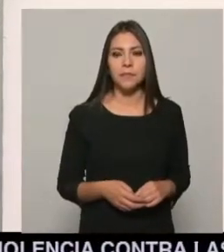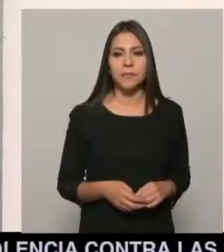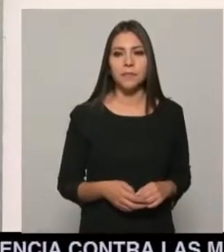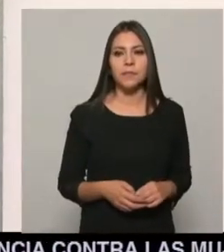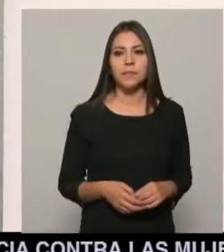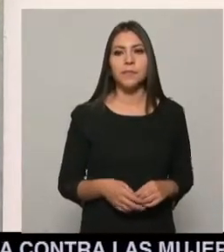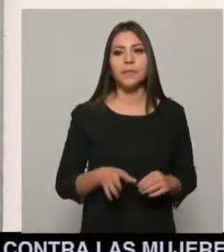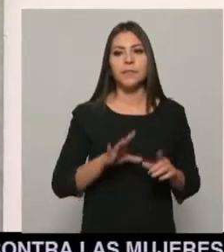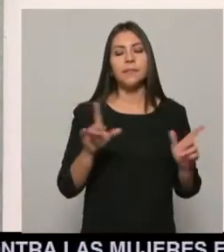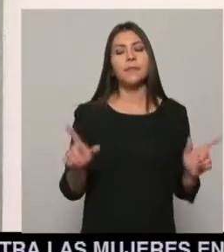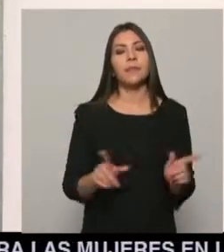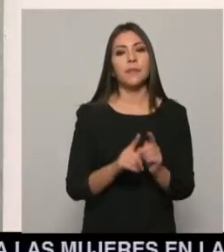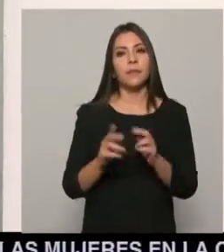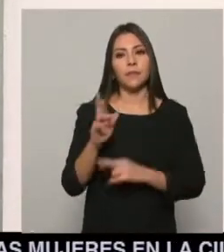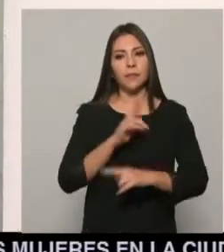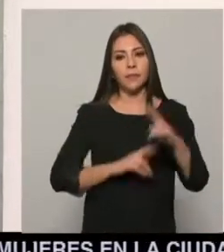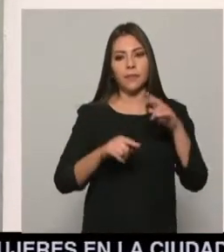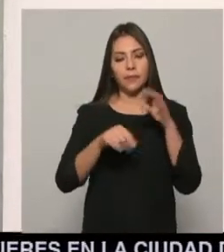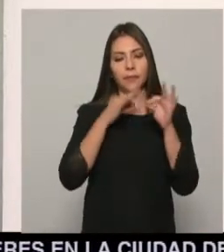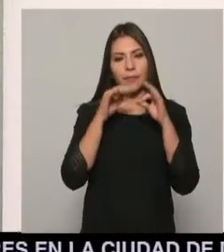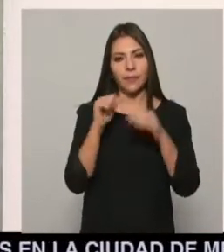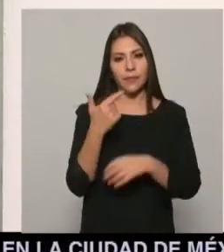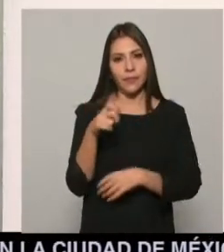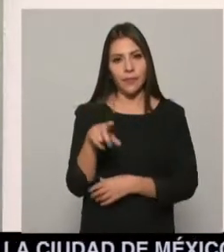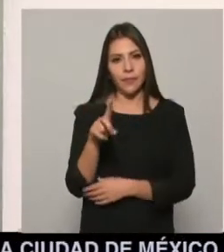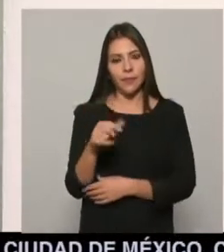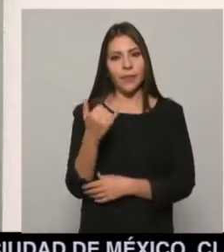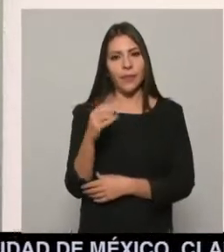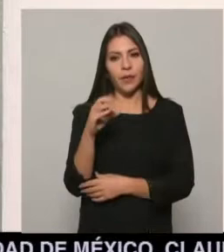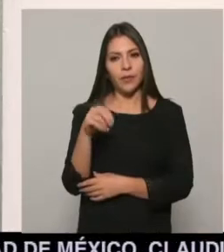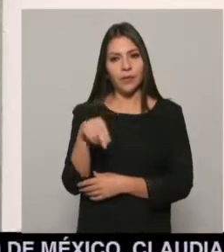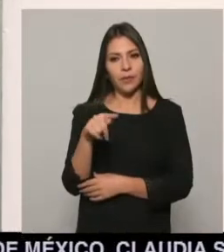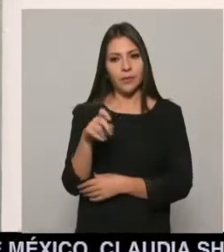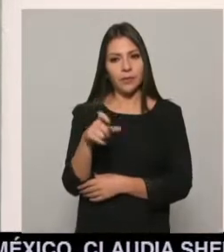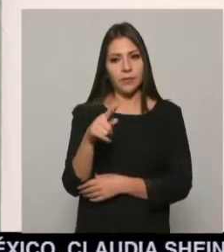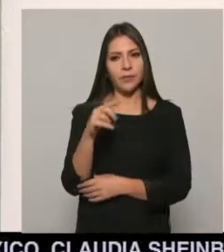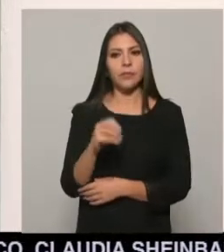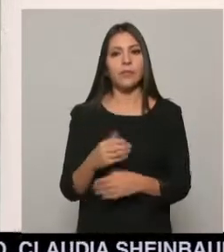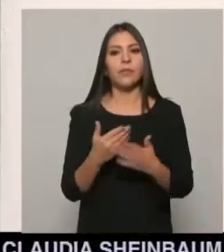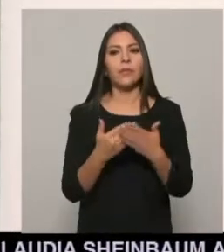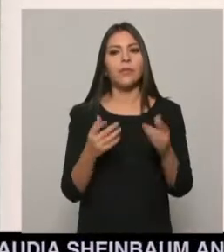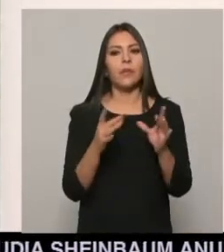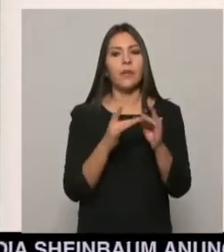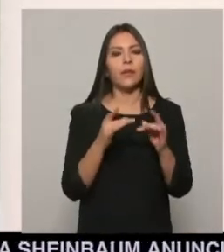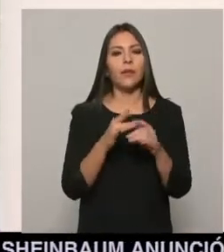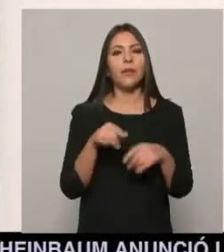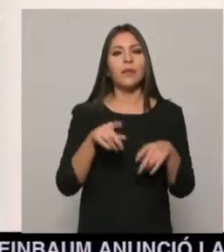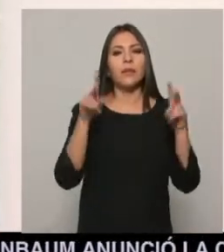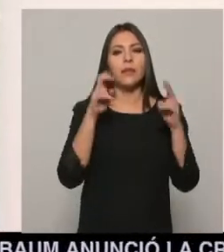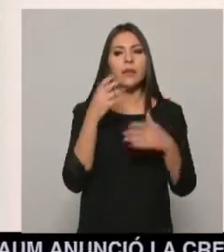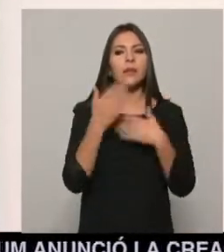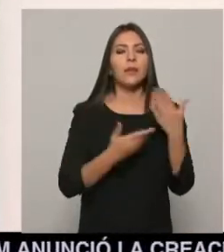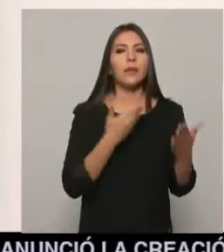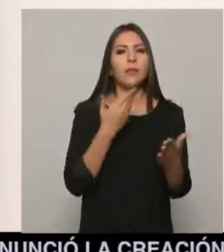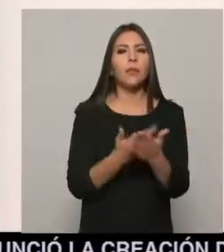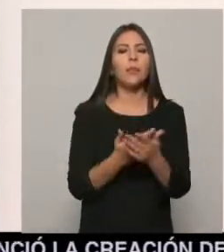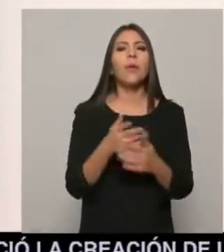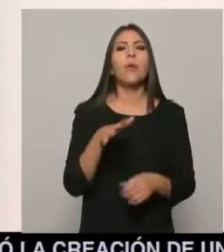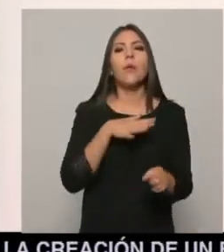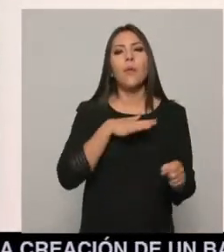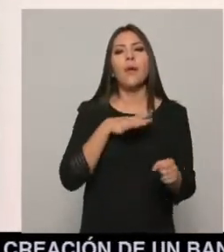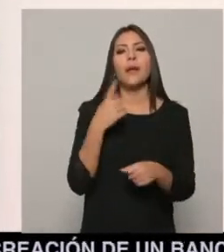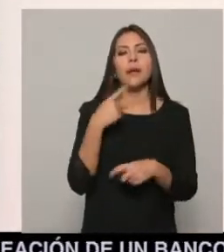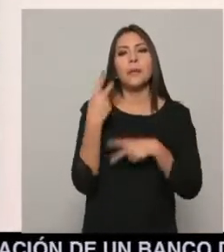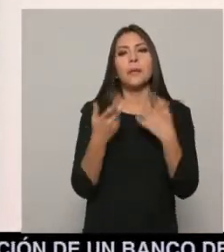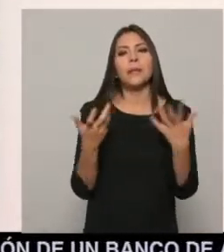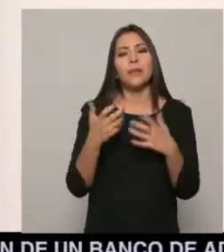Ya estamos aquí de vuelta en Agenda y Contexto y vamos ahora justamente a plantear el tema. ¿Cuál va a ser el papel de la oposición en el